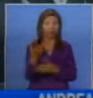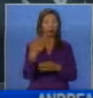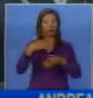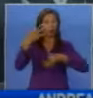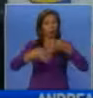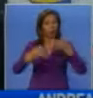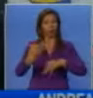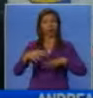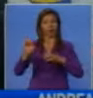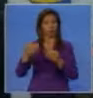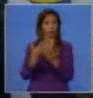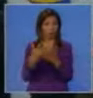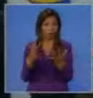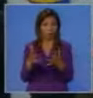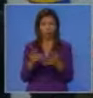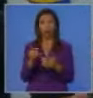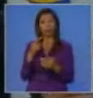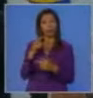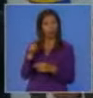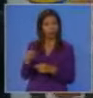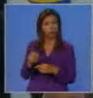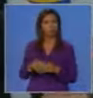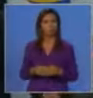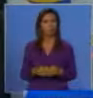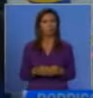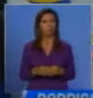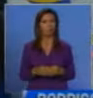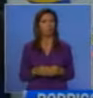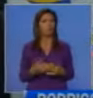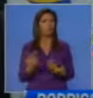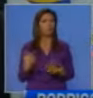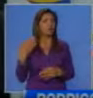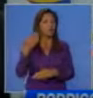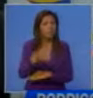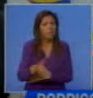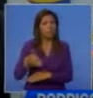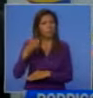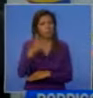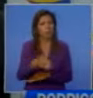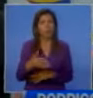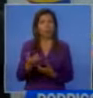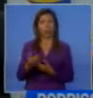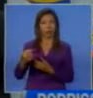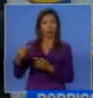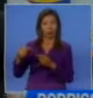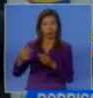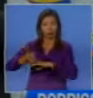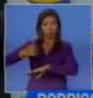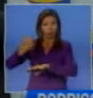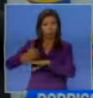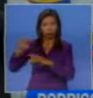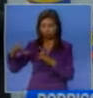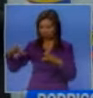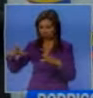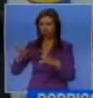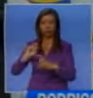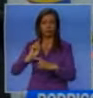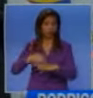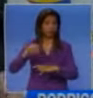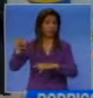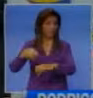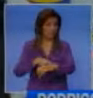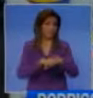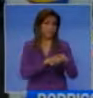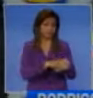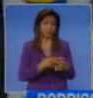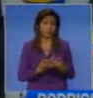por injurias. Las veces que sean necesarias nosotros para cumplir con la orden de captura, lo haremos, y ha manifestado el señor ministro,